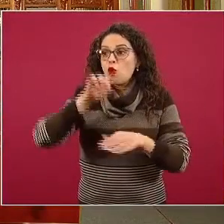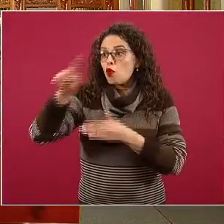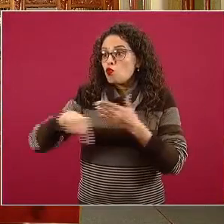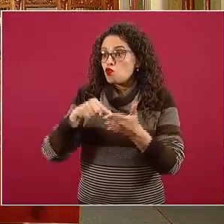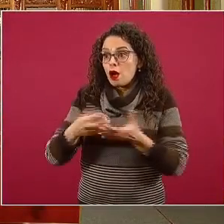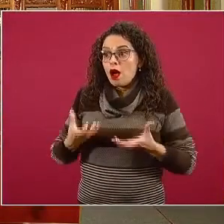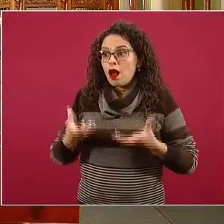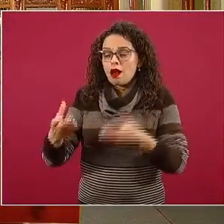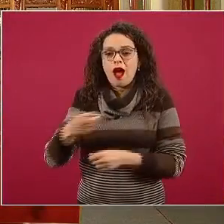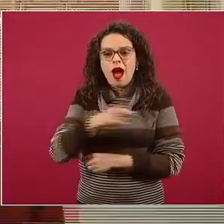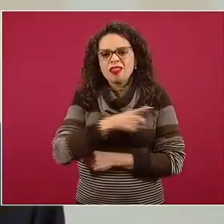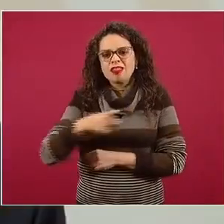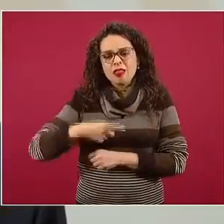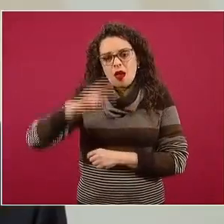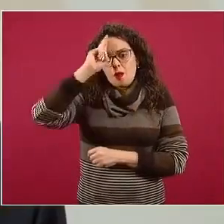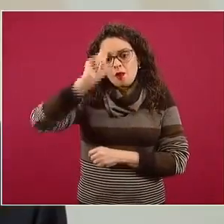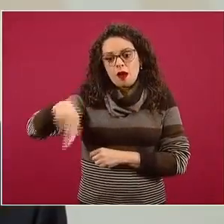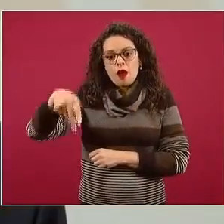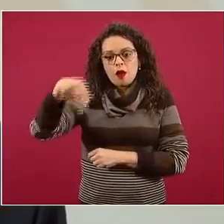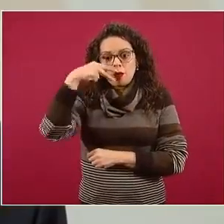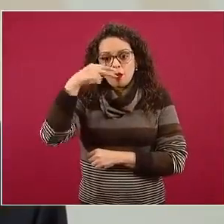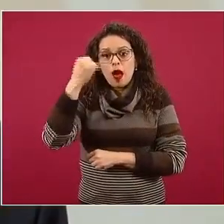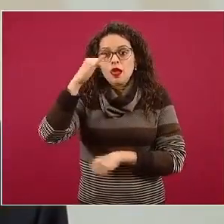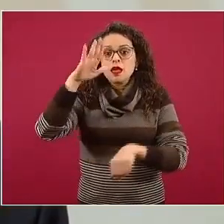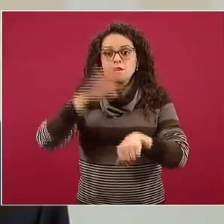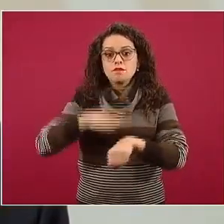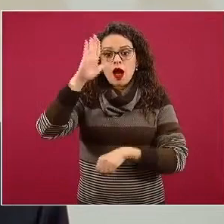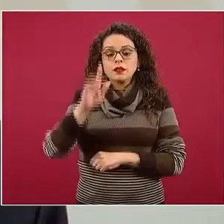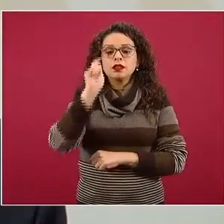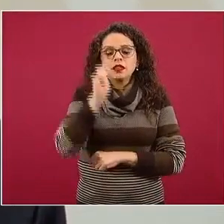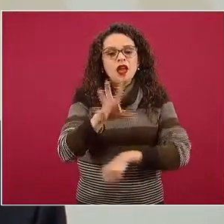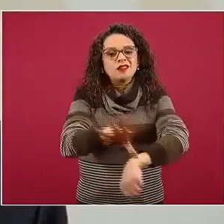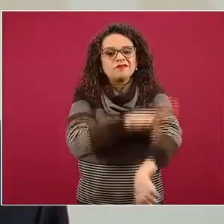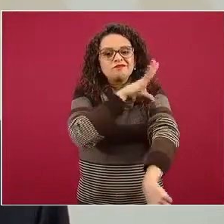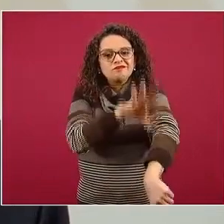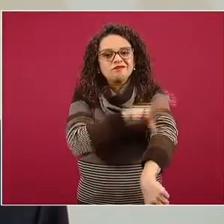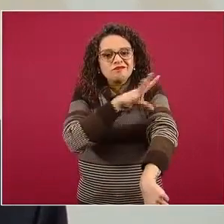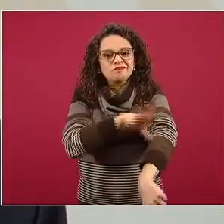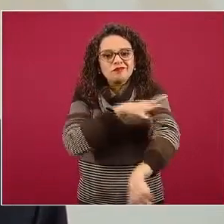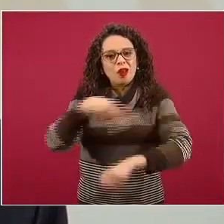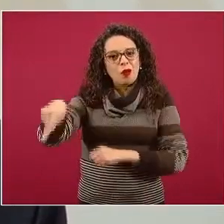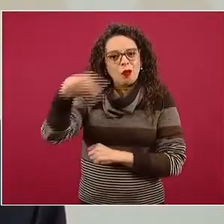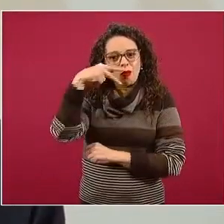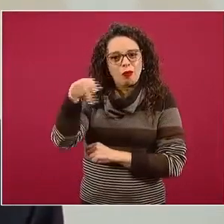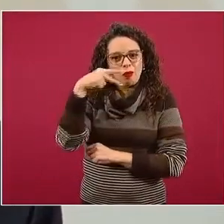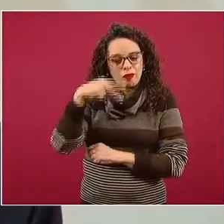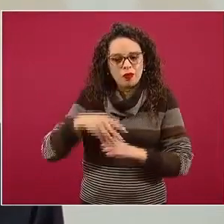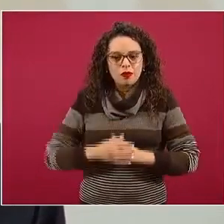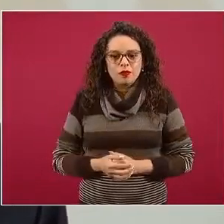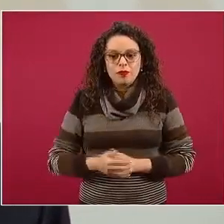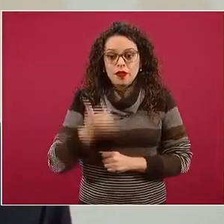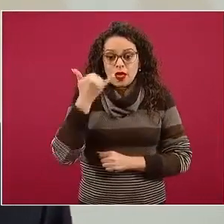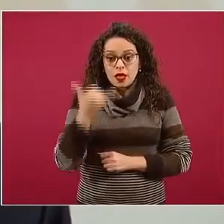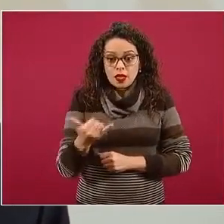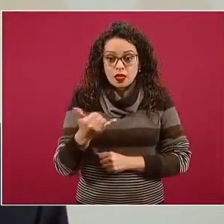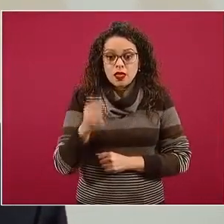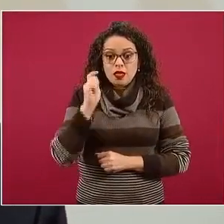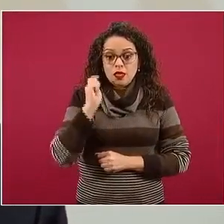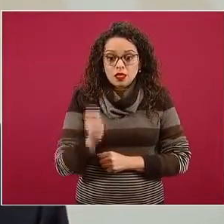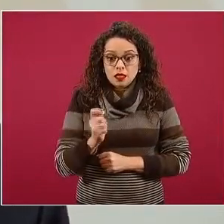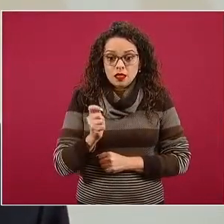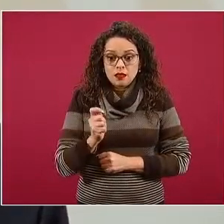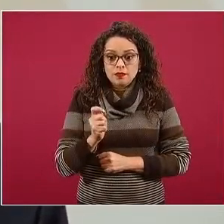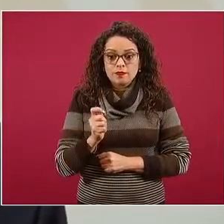tabaco, particularmente con los cigarros electrónicos y los vapeadores. Y con la cuarentena es algo que la industria tabacalera ha